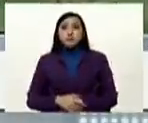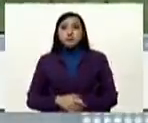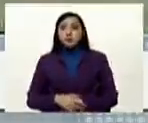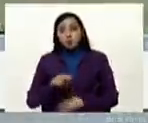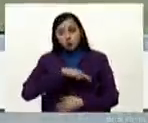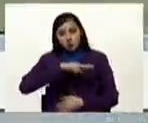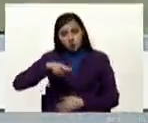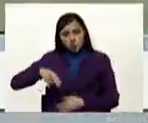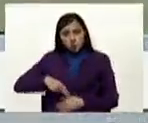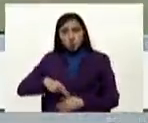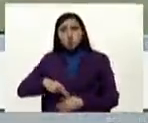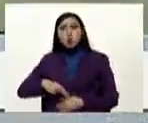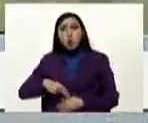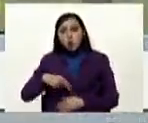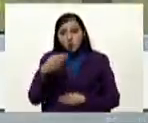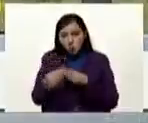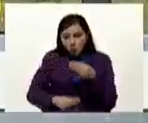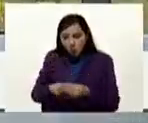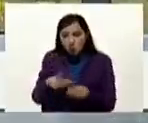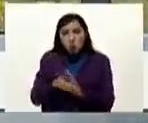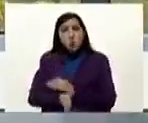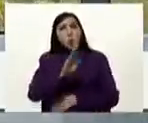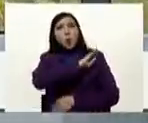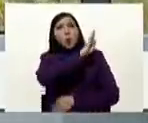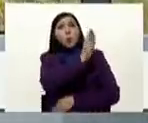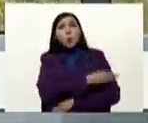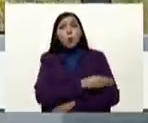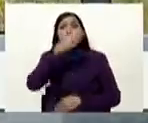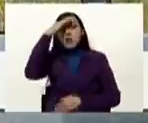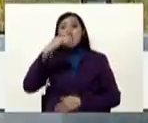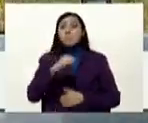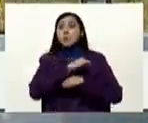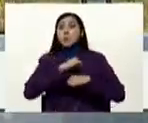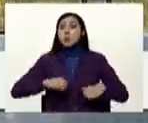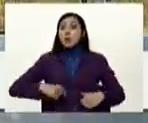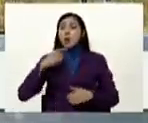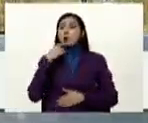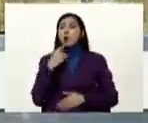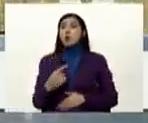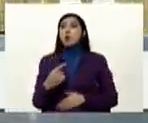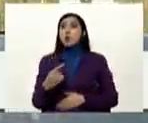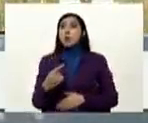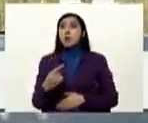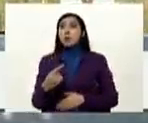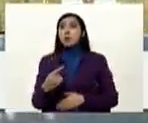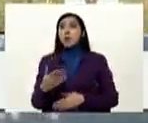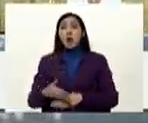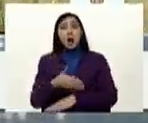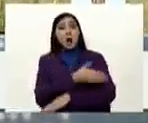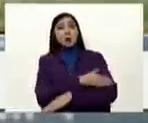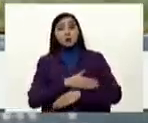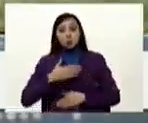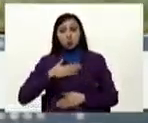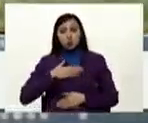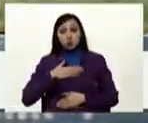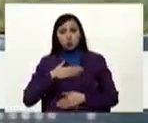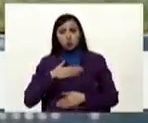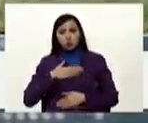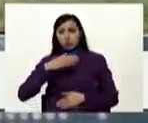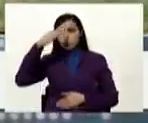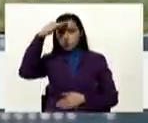Hemos venido construyendo ese poder militar. Yo lo dije, miren. Yo tengo como comandante en jefe